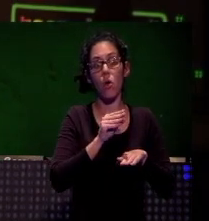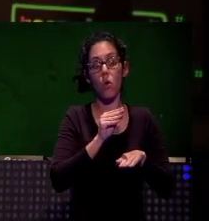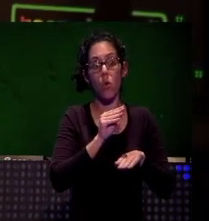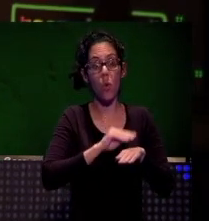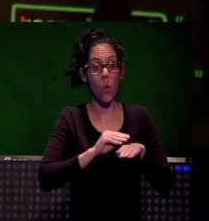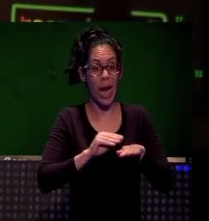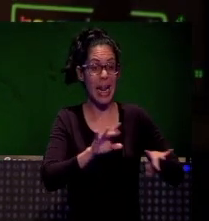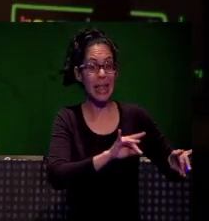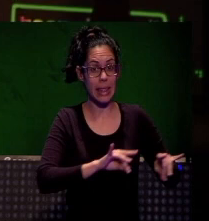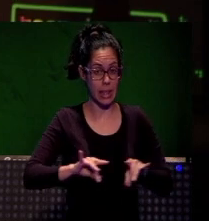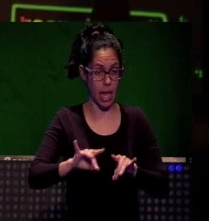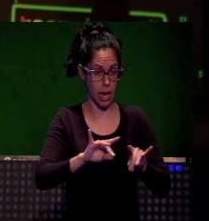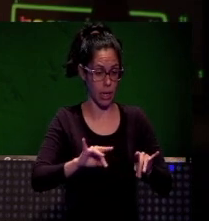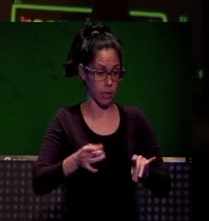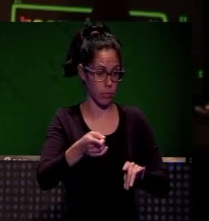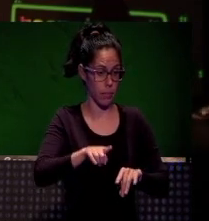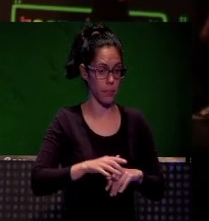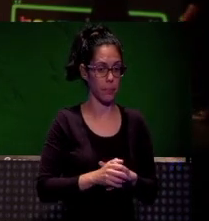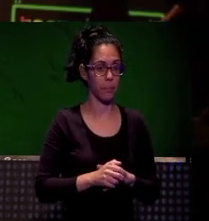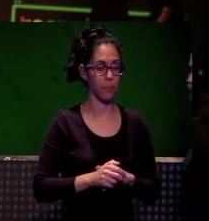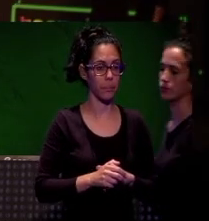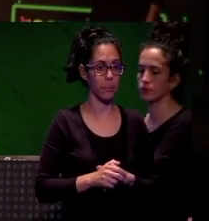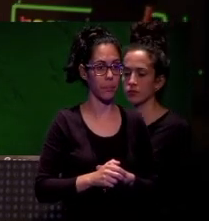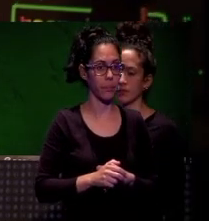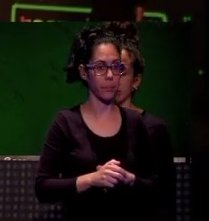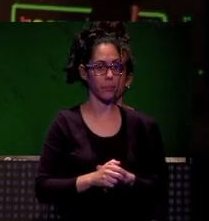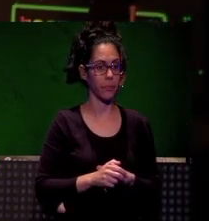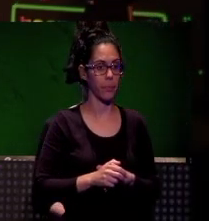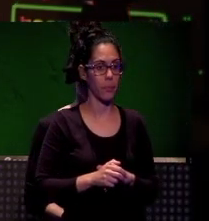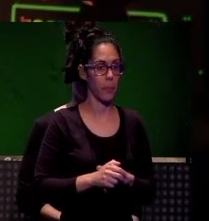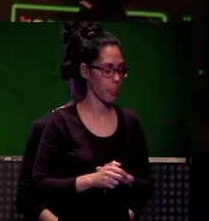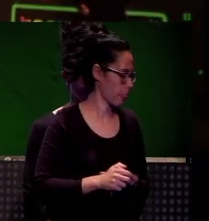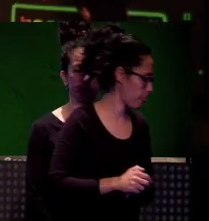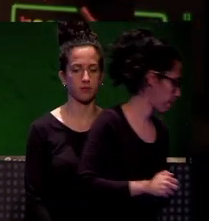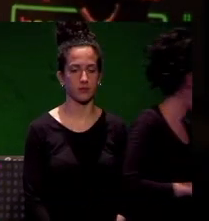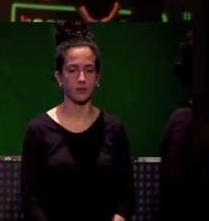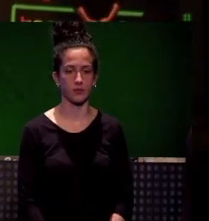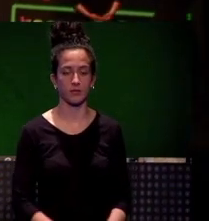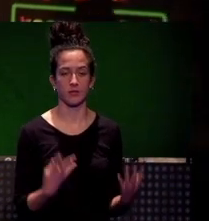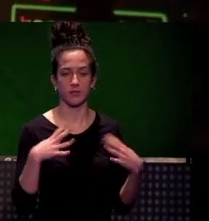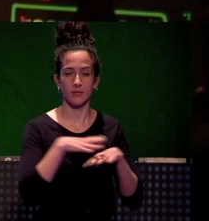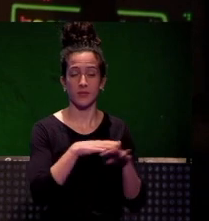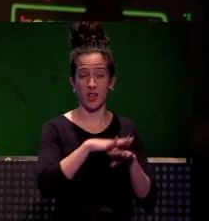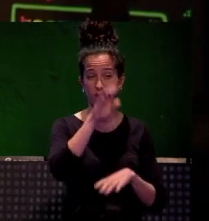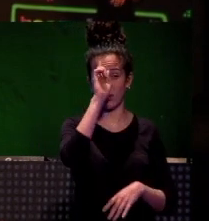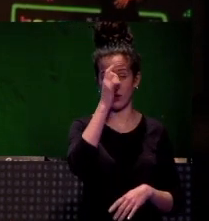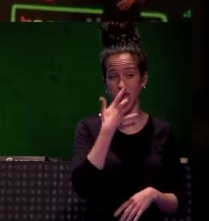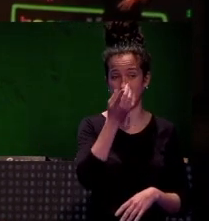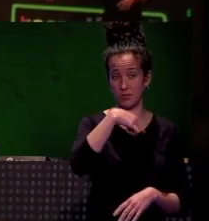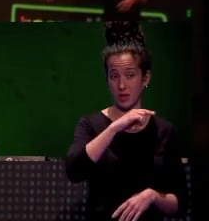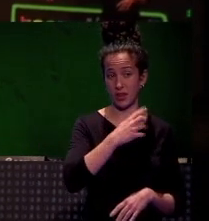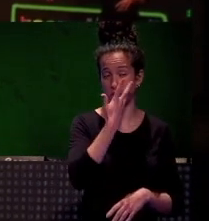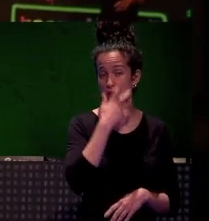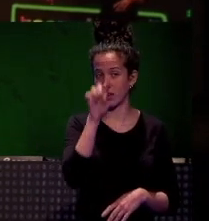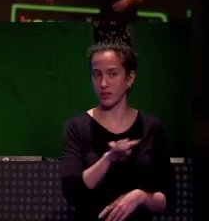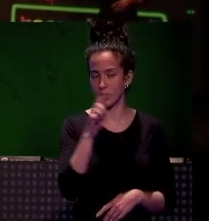la tierra podríamos decir no y tejidos no sé si conocéis o me imagino que muchos conoceréis la marca